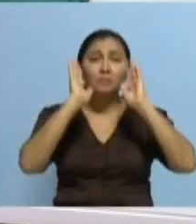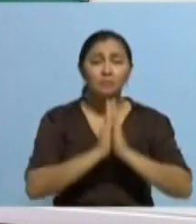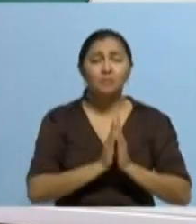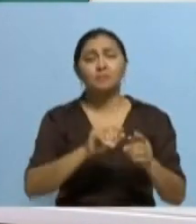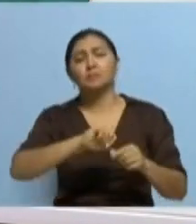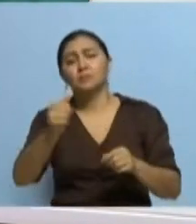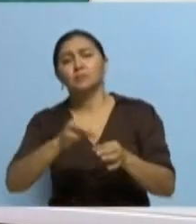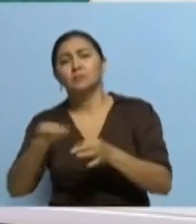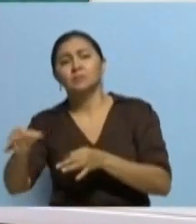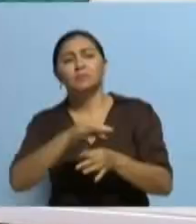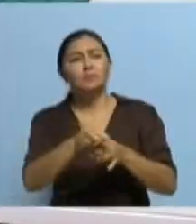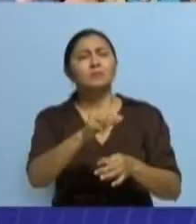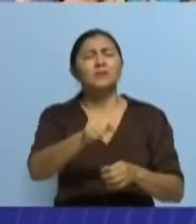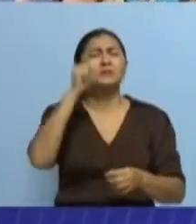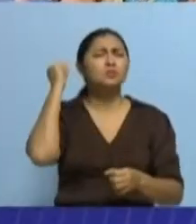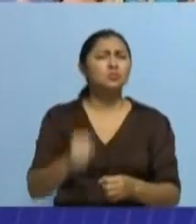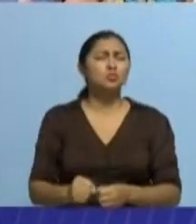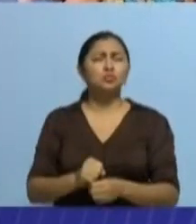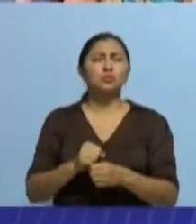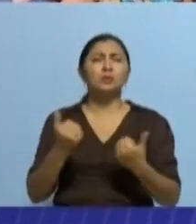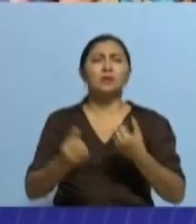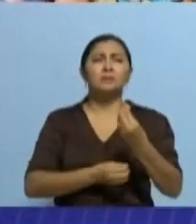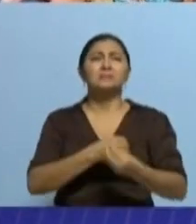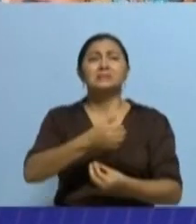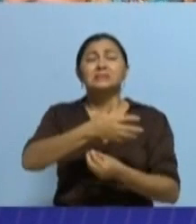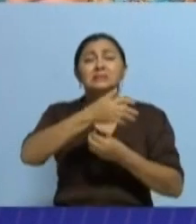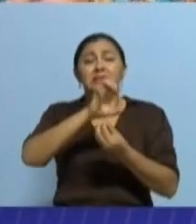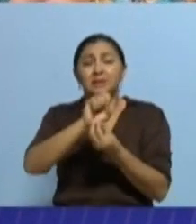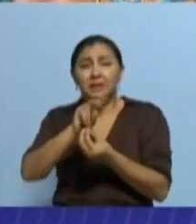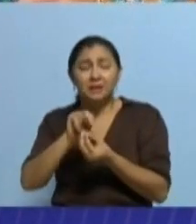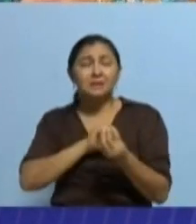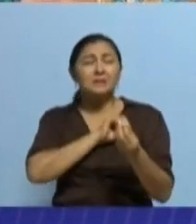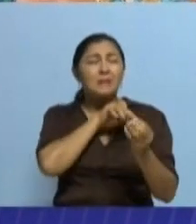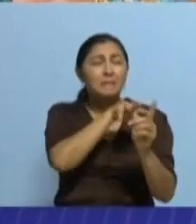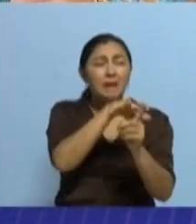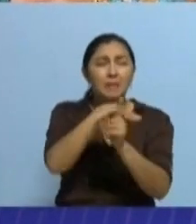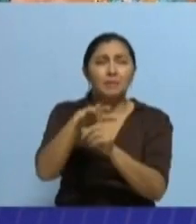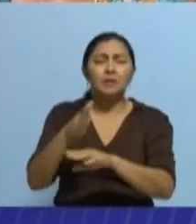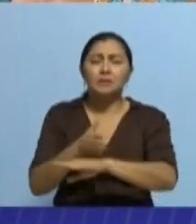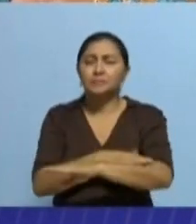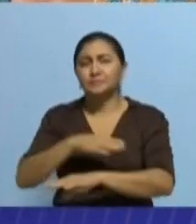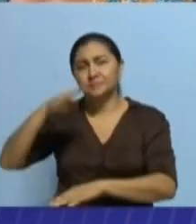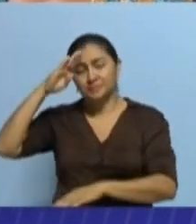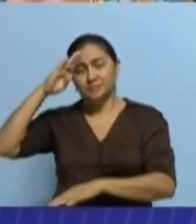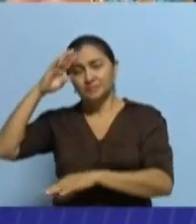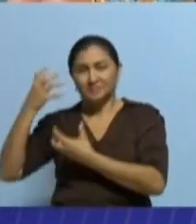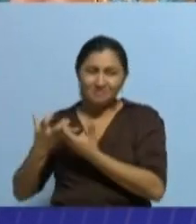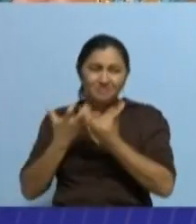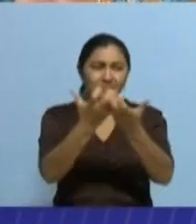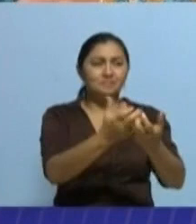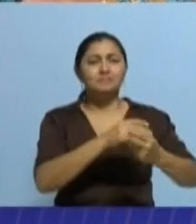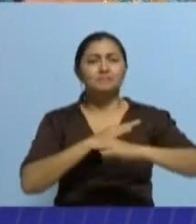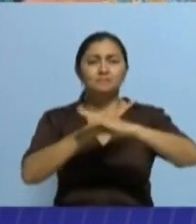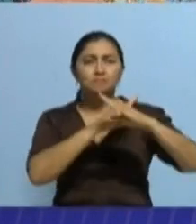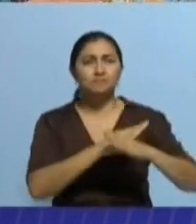por ello las fuerzas militares harán mayor presencia en estos lugares. María José Martínez con los detalles. Buenas noches, María José.